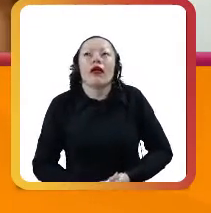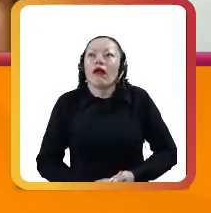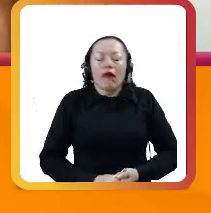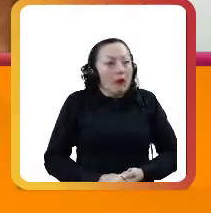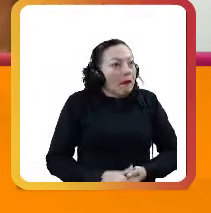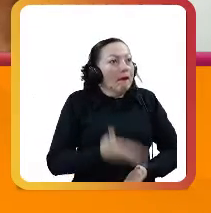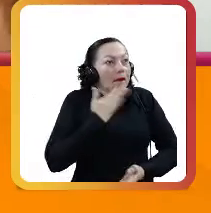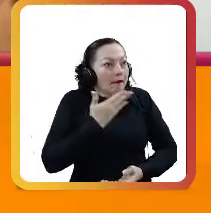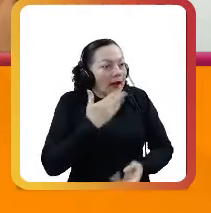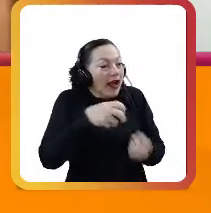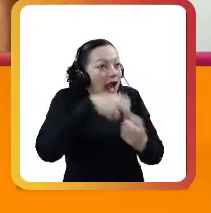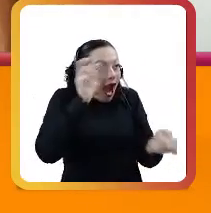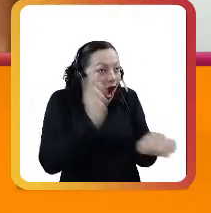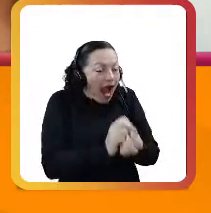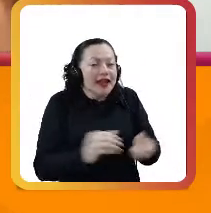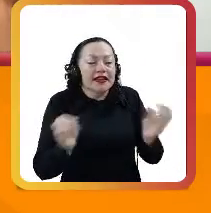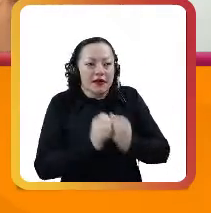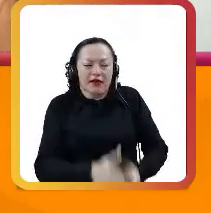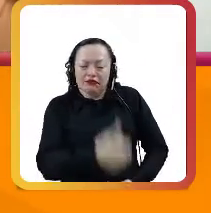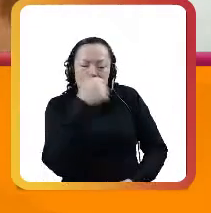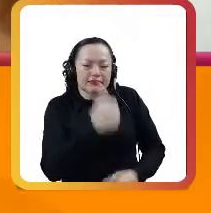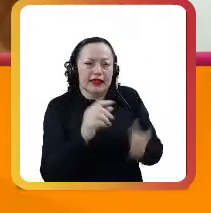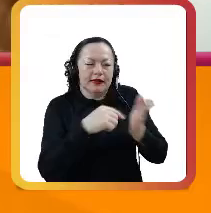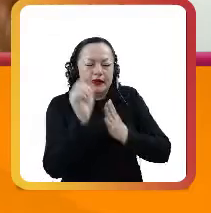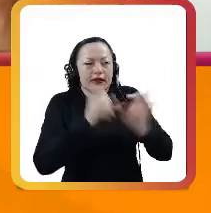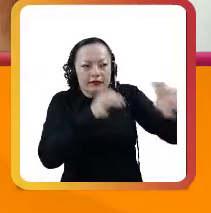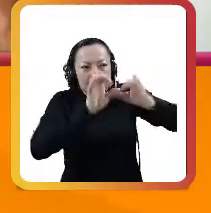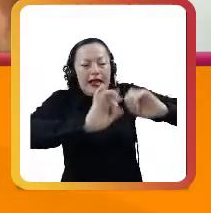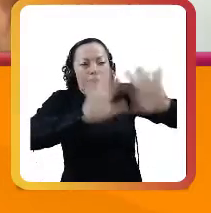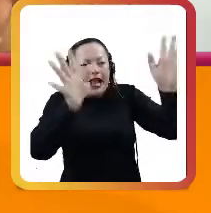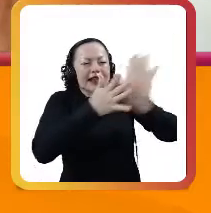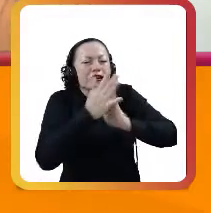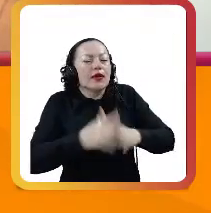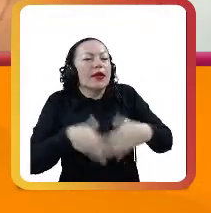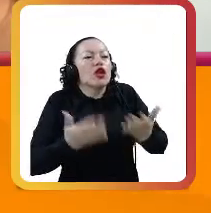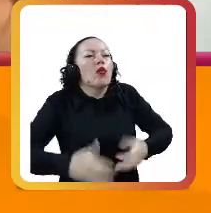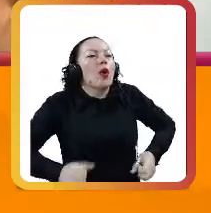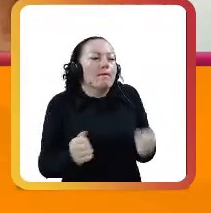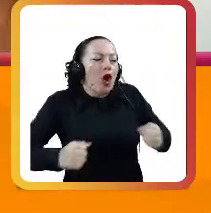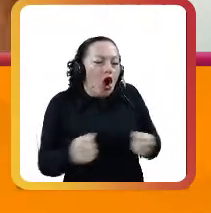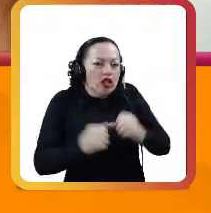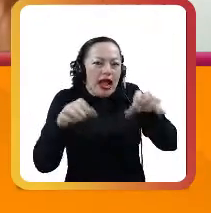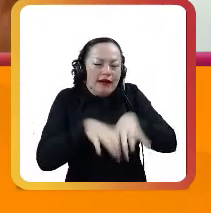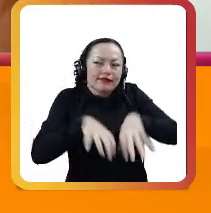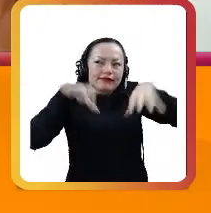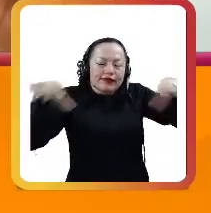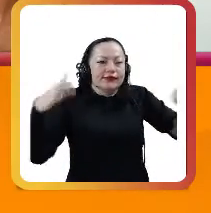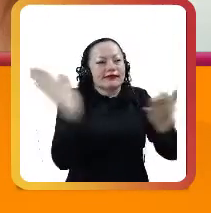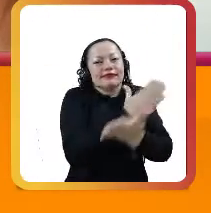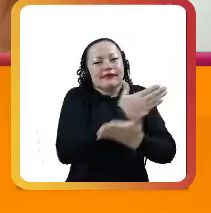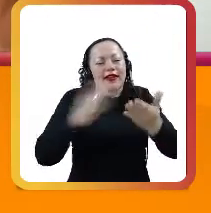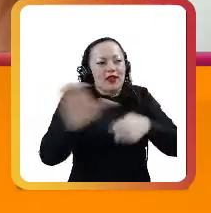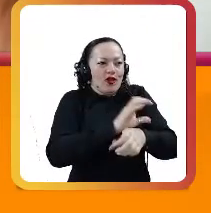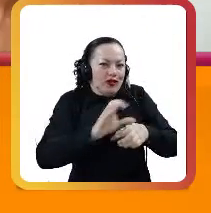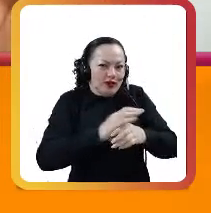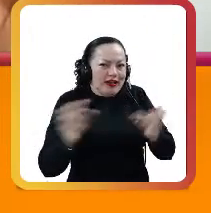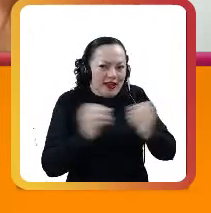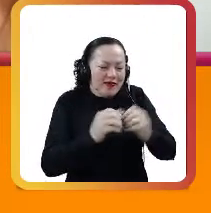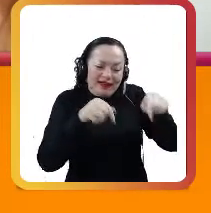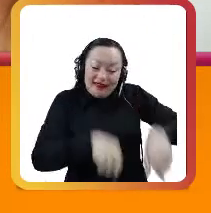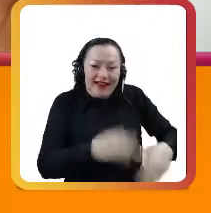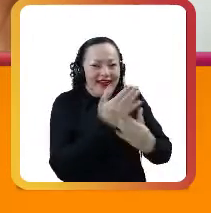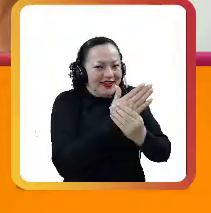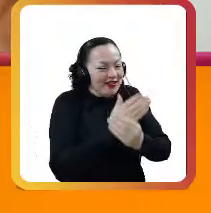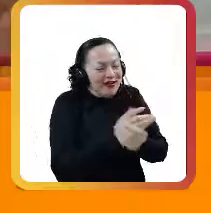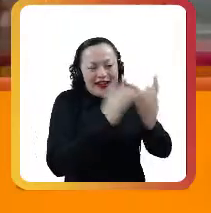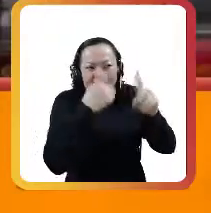también vale aclarar todo lo que tú dijiste, porque pues en Bogotá ya es otra ciudad, ya es otra cosa aparte